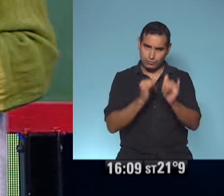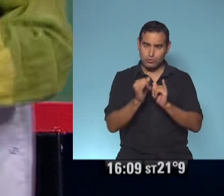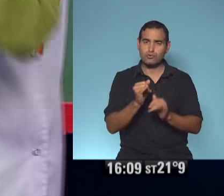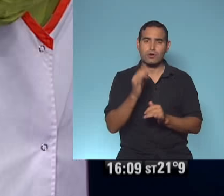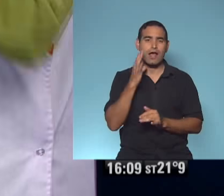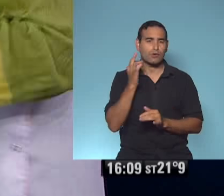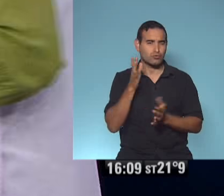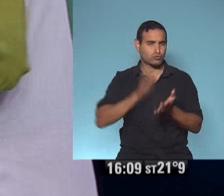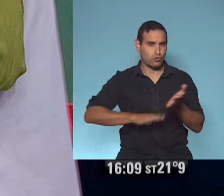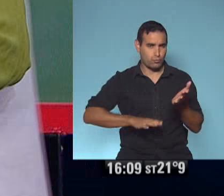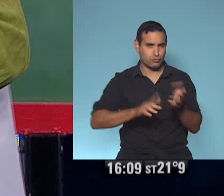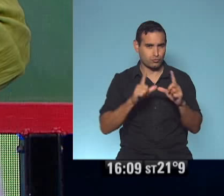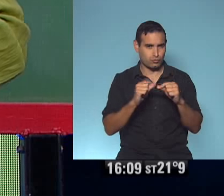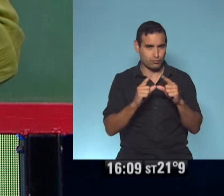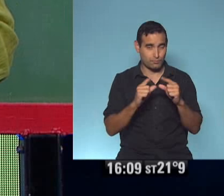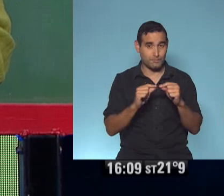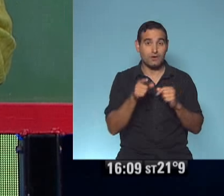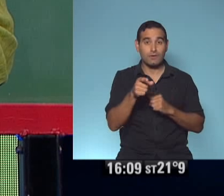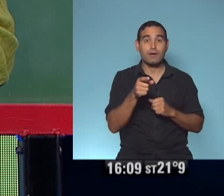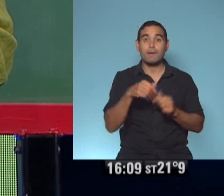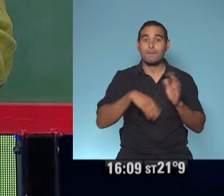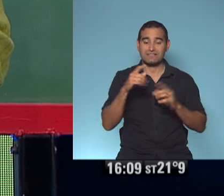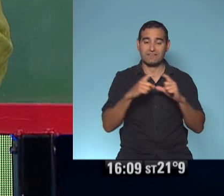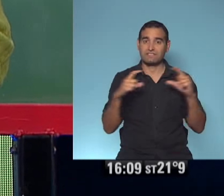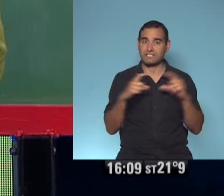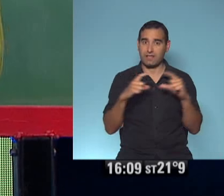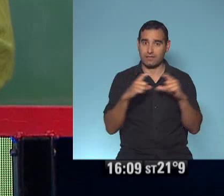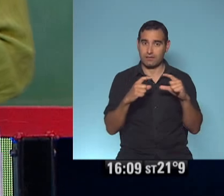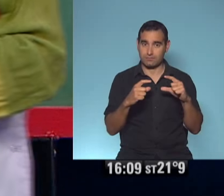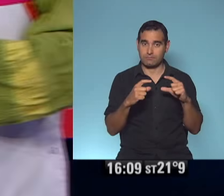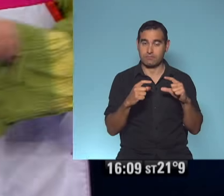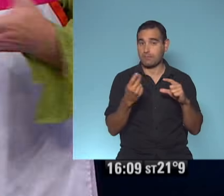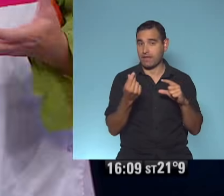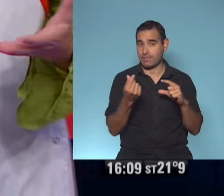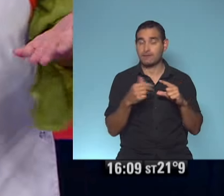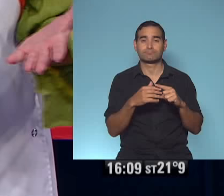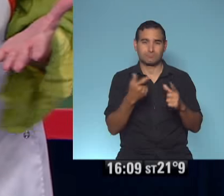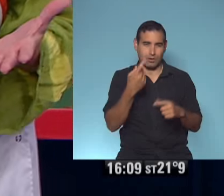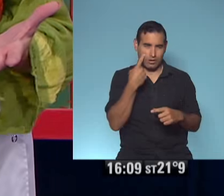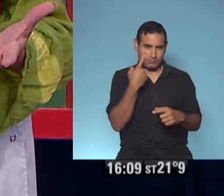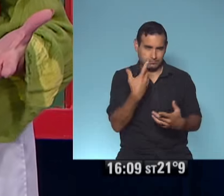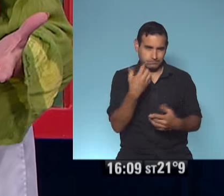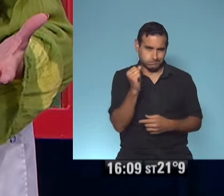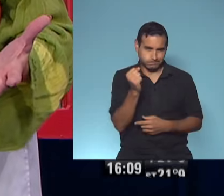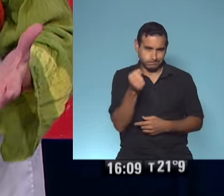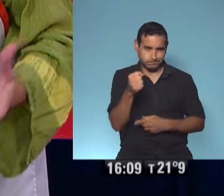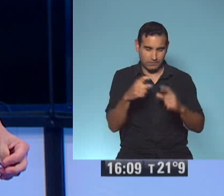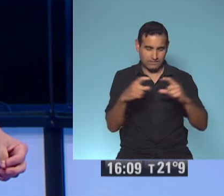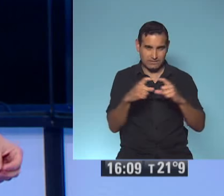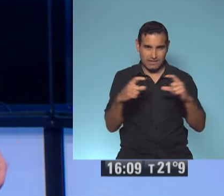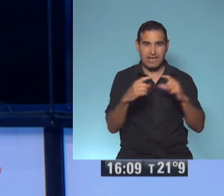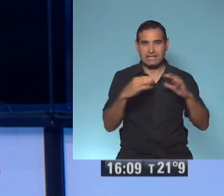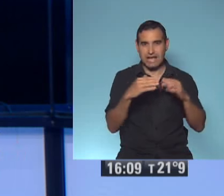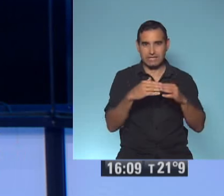los números y en este caso sobre los billetes. Ok, bien, perfecto. Conocemos los billetes que tenemos en casa, en